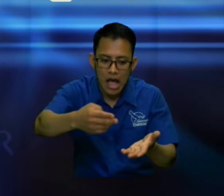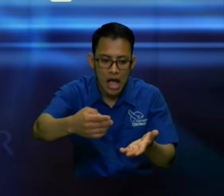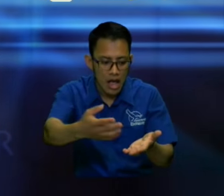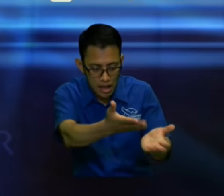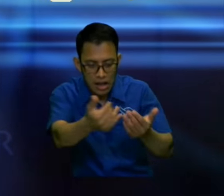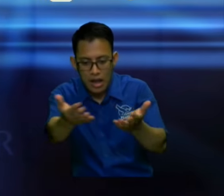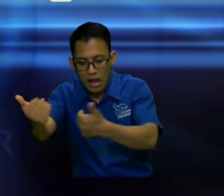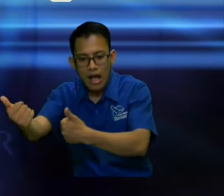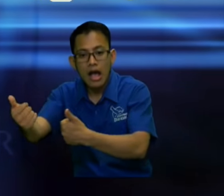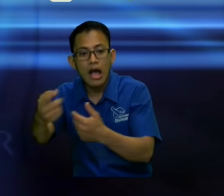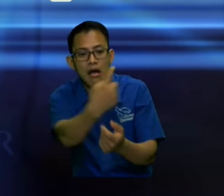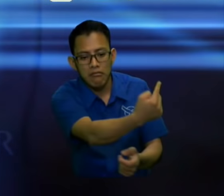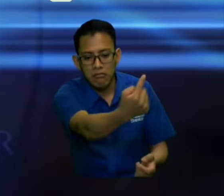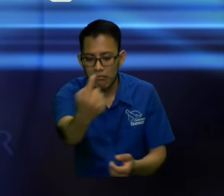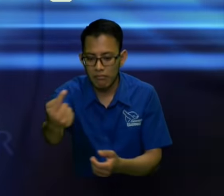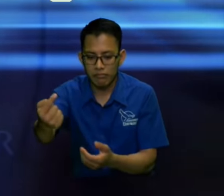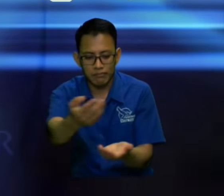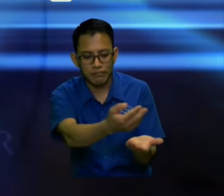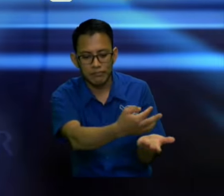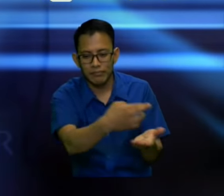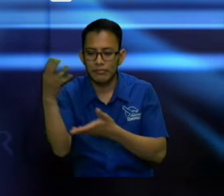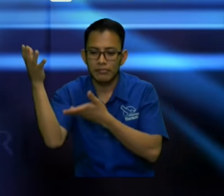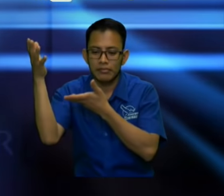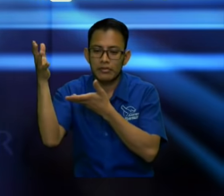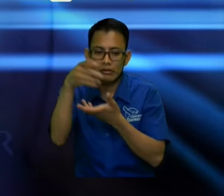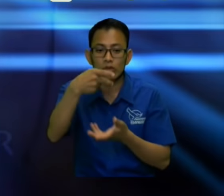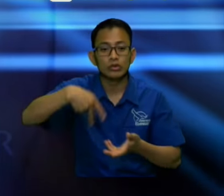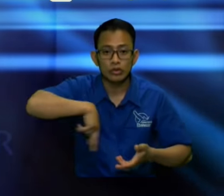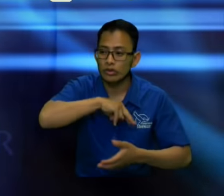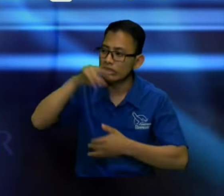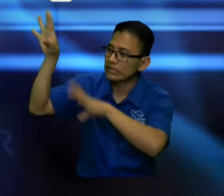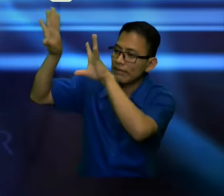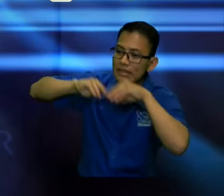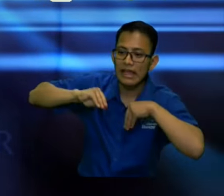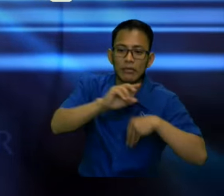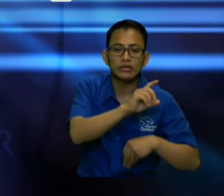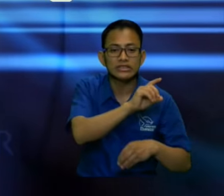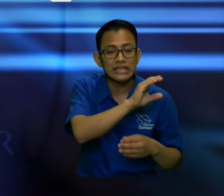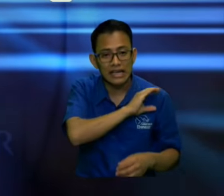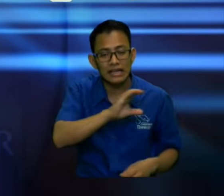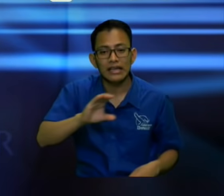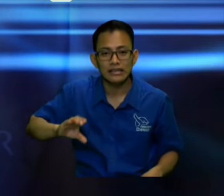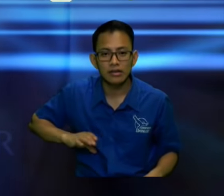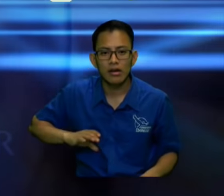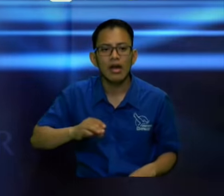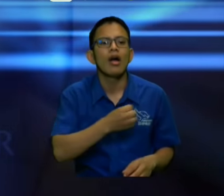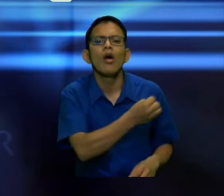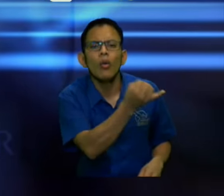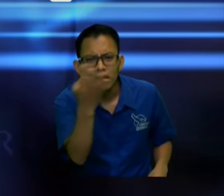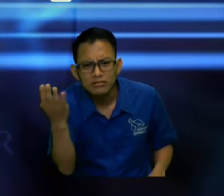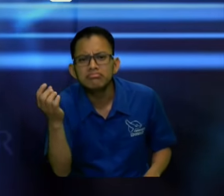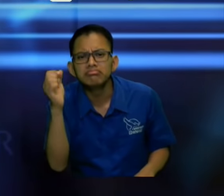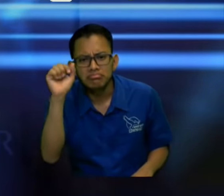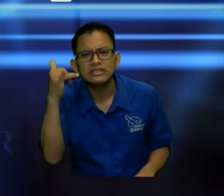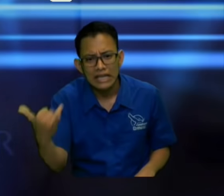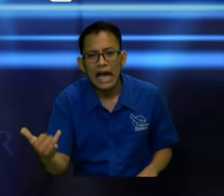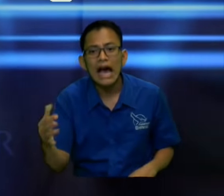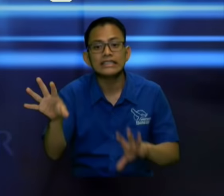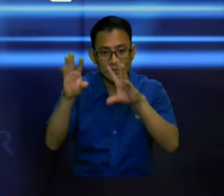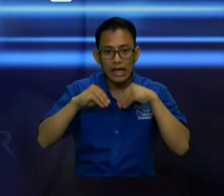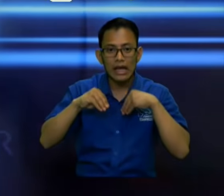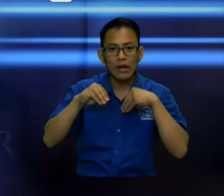nosotros, cuando nosotros aceptamos a Cristo, ¿Cuántos aceptaron a Cristo ya acá?